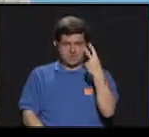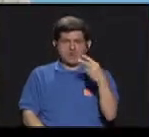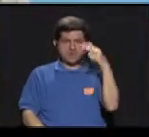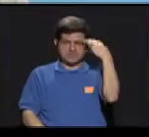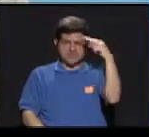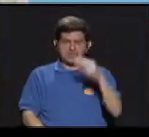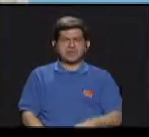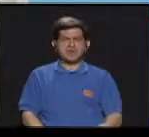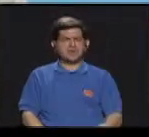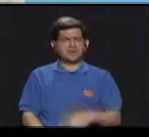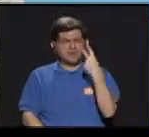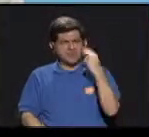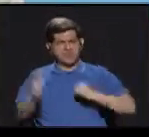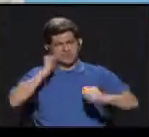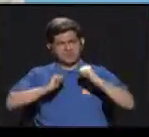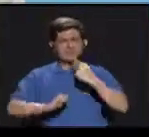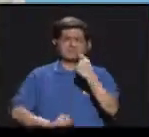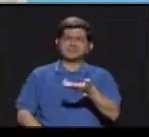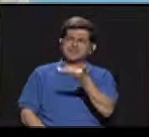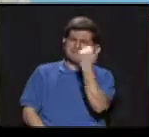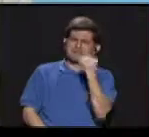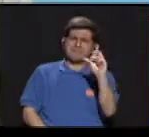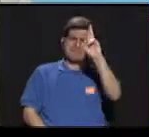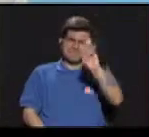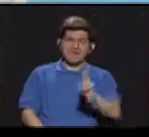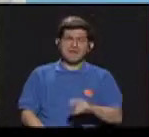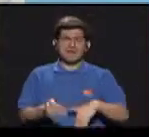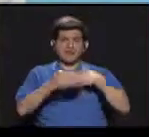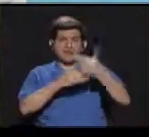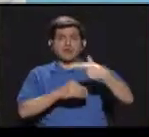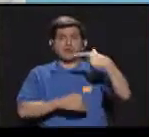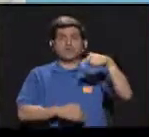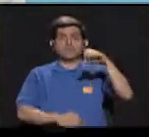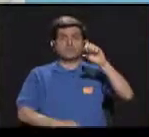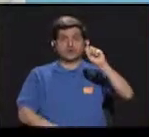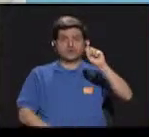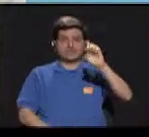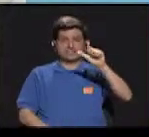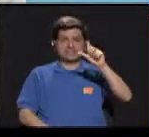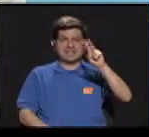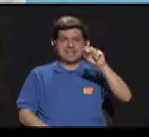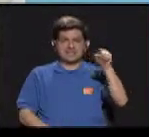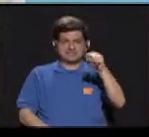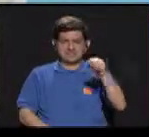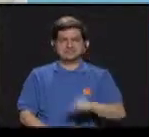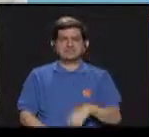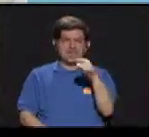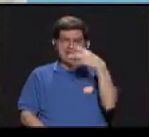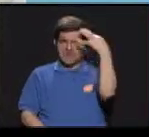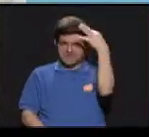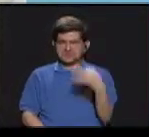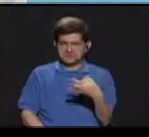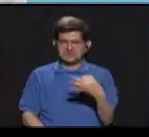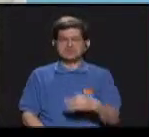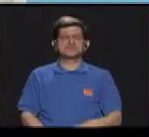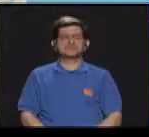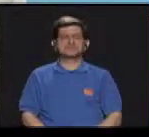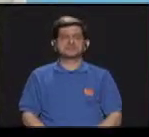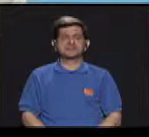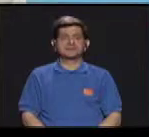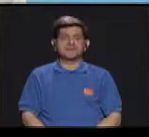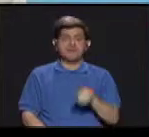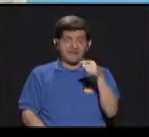actuar y les pidieron que pasaran por Costa Rica, y luego don Guido Sainz los terminó de convencer. En fin, toda